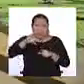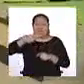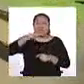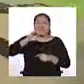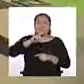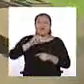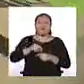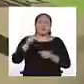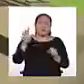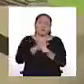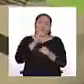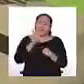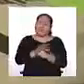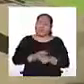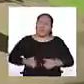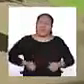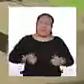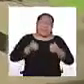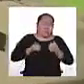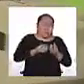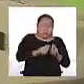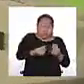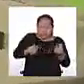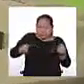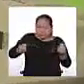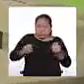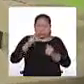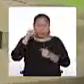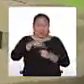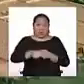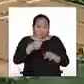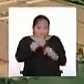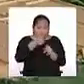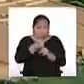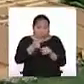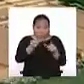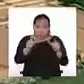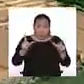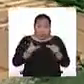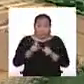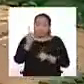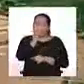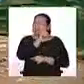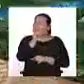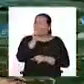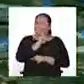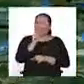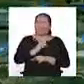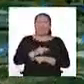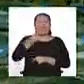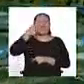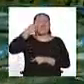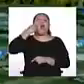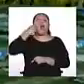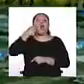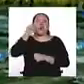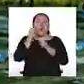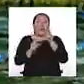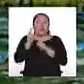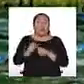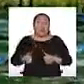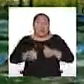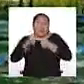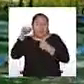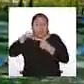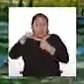y esplendor. Esas condiciones no eran naturales, sino que habían sido diseñadas por el hombre que habitó